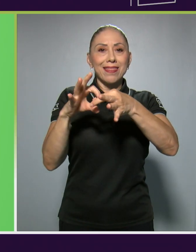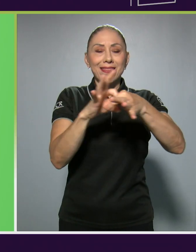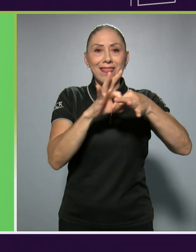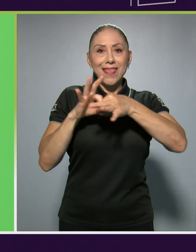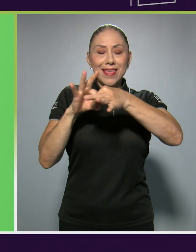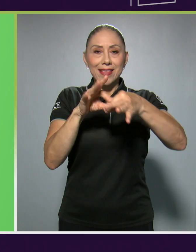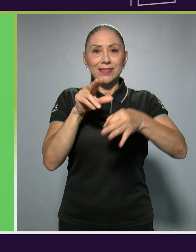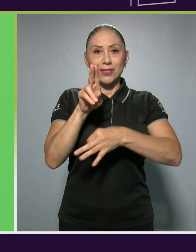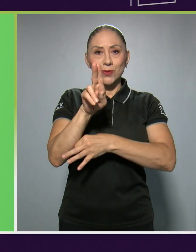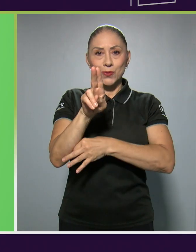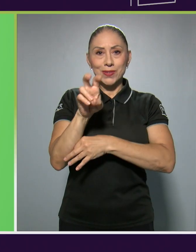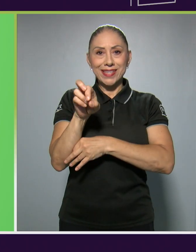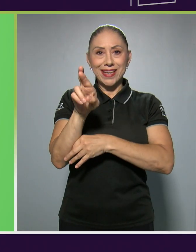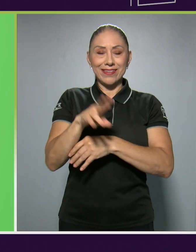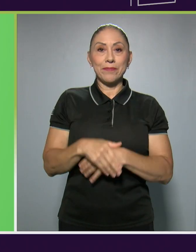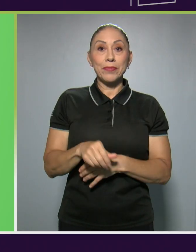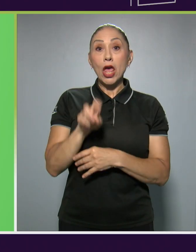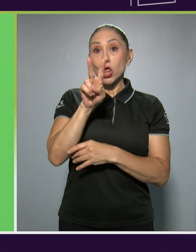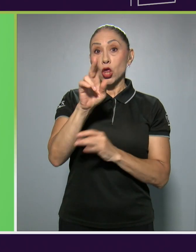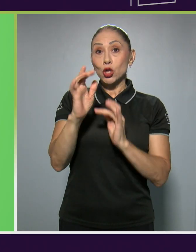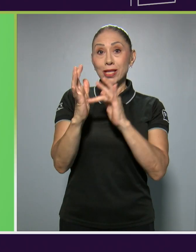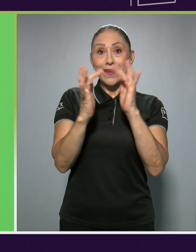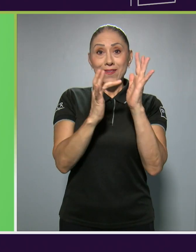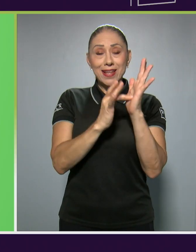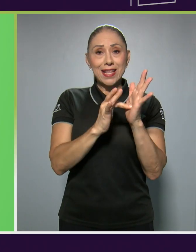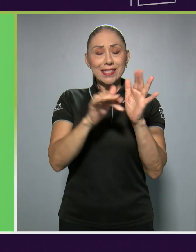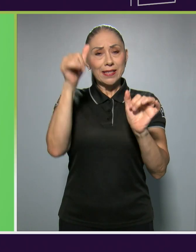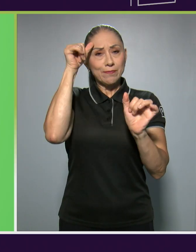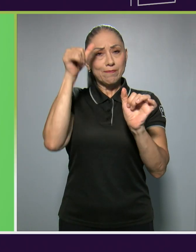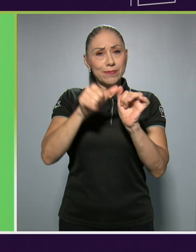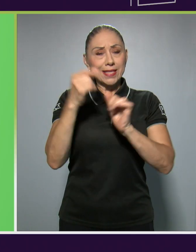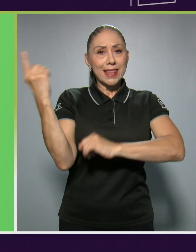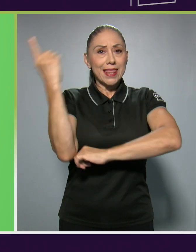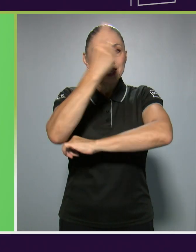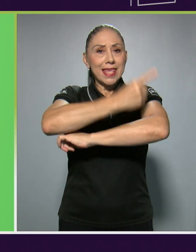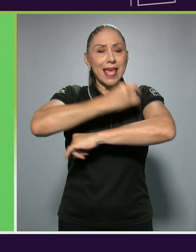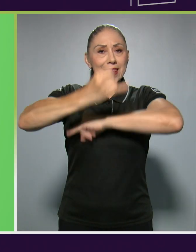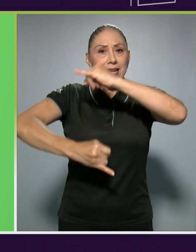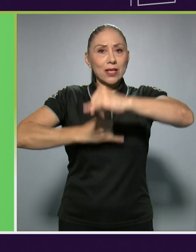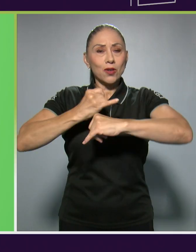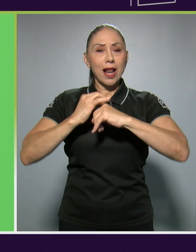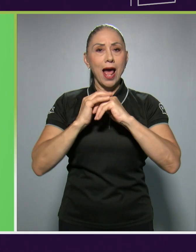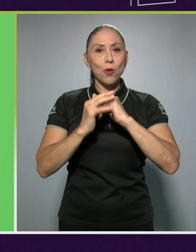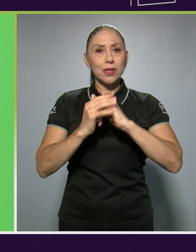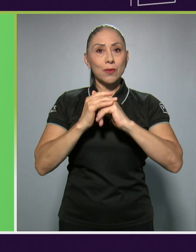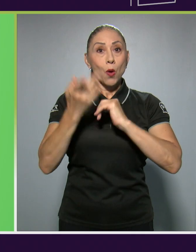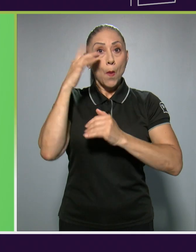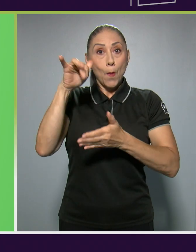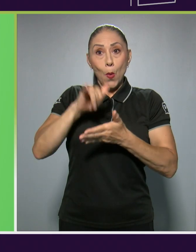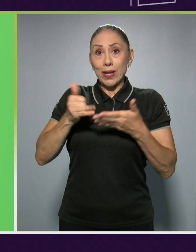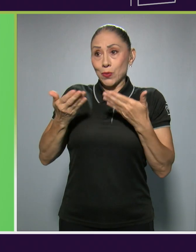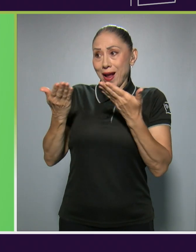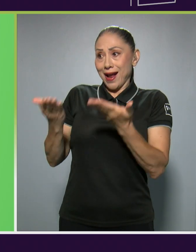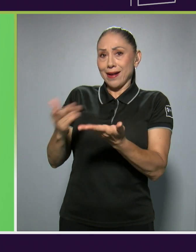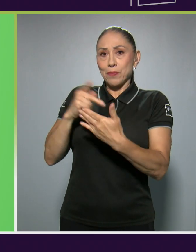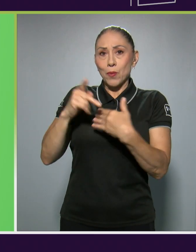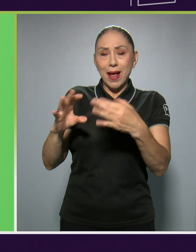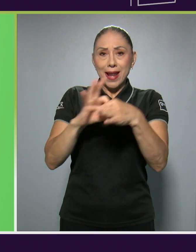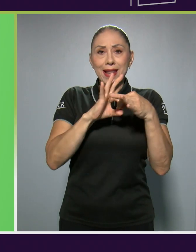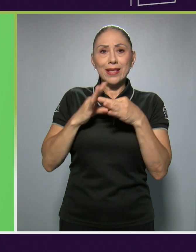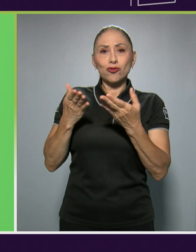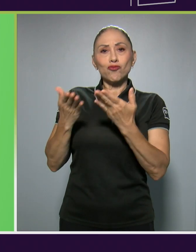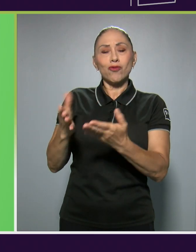UCR. El 2 de abril se conmemora el Día Internacional del Autismo. Por eso nos acompaña en el set de Nexos Fernanda